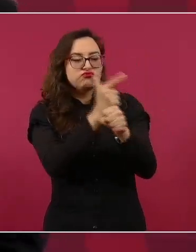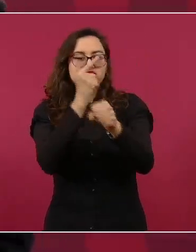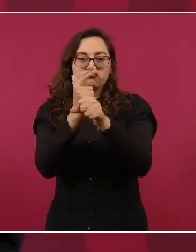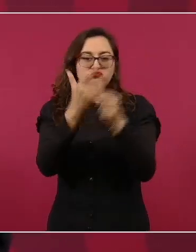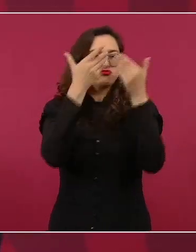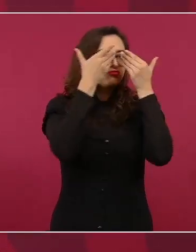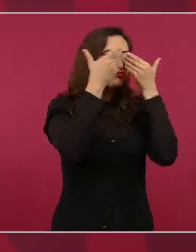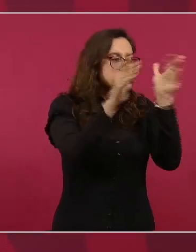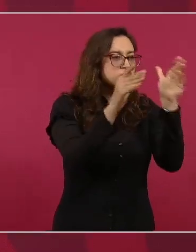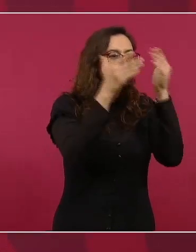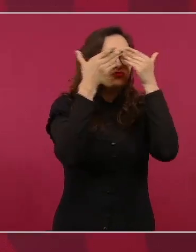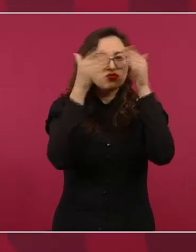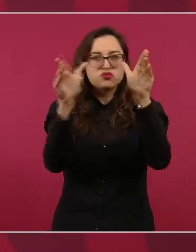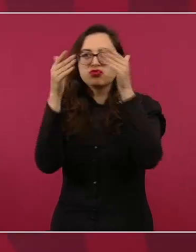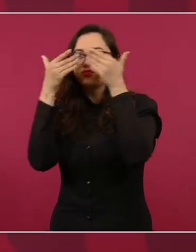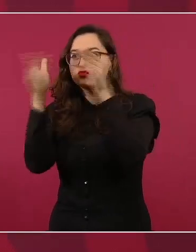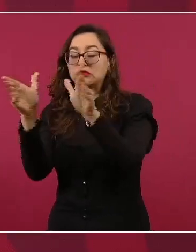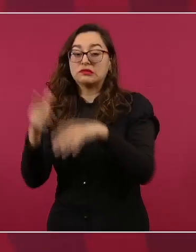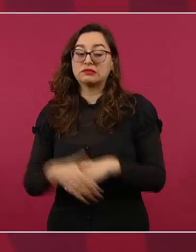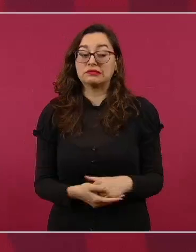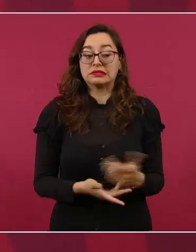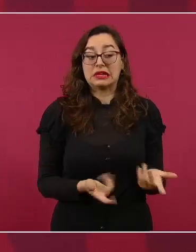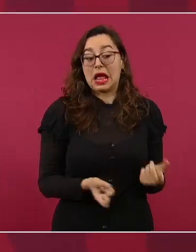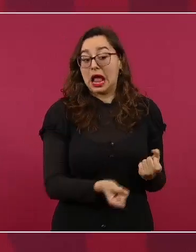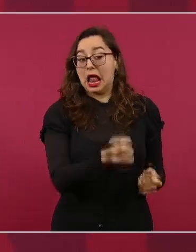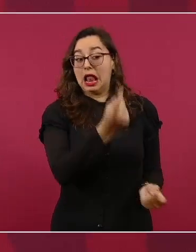y hay quienes no se dan cuenta.